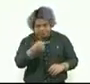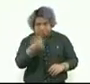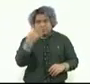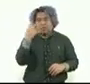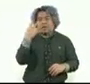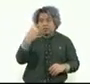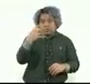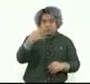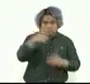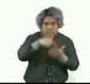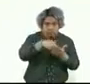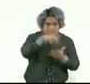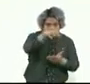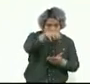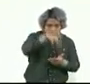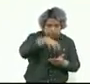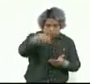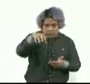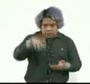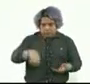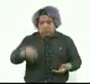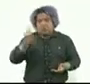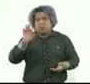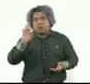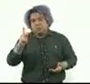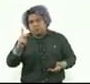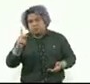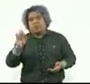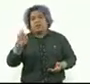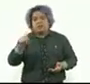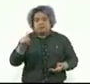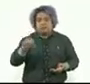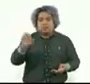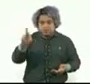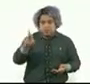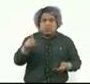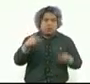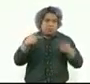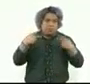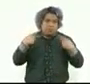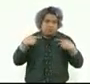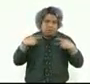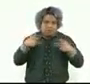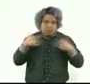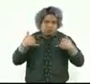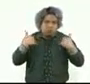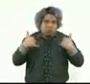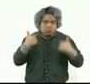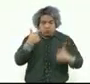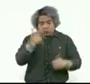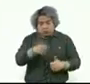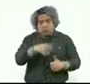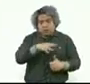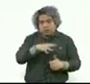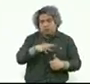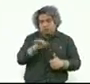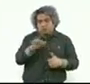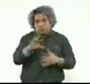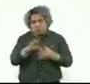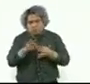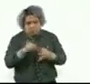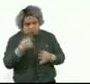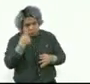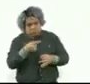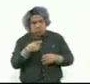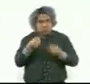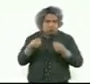de Pfizer. No solo para los menores, que es la vacuna aprobada ahora, tenemos buena cantidad, gracias al Gobierno de México, que siempre ha velado porque tengamos suficiente para